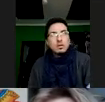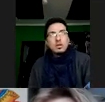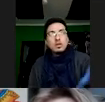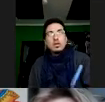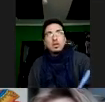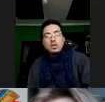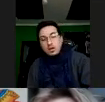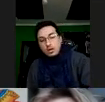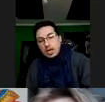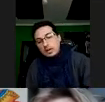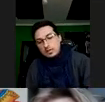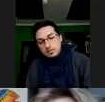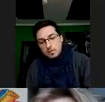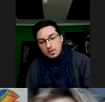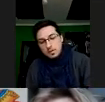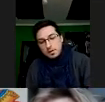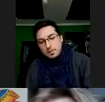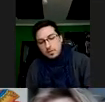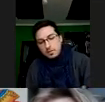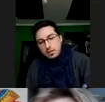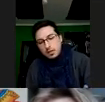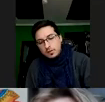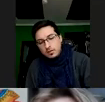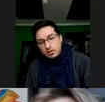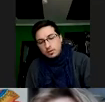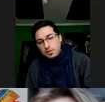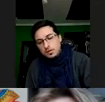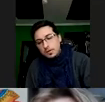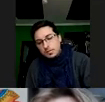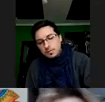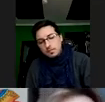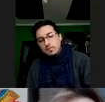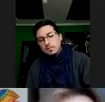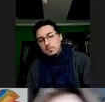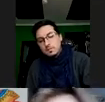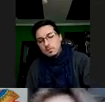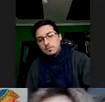entendió, es lo que es. Muy sencillo. Matías, 4 décimas.